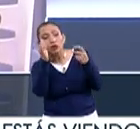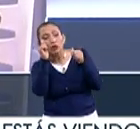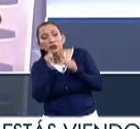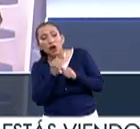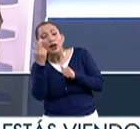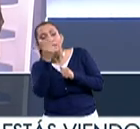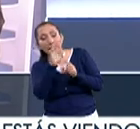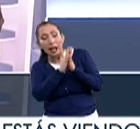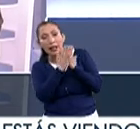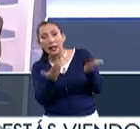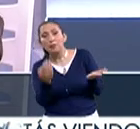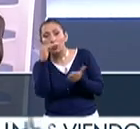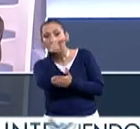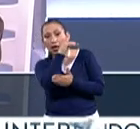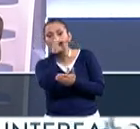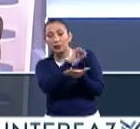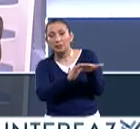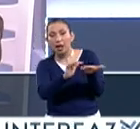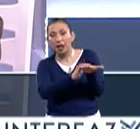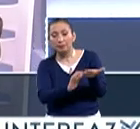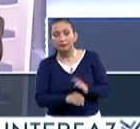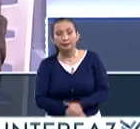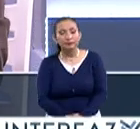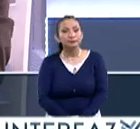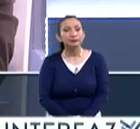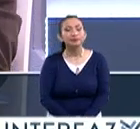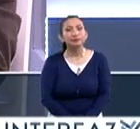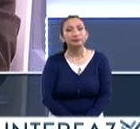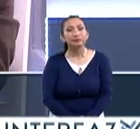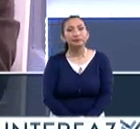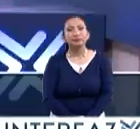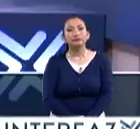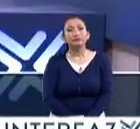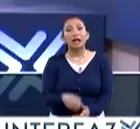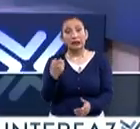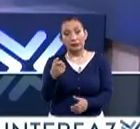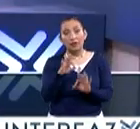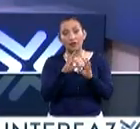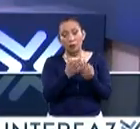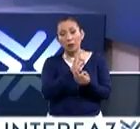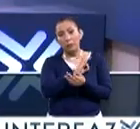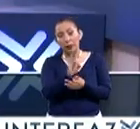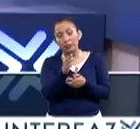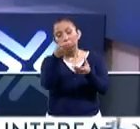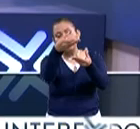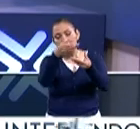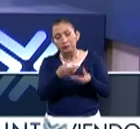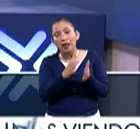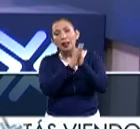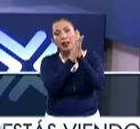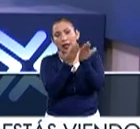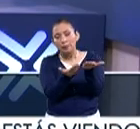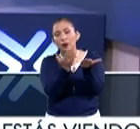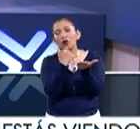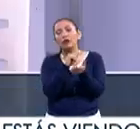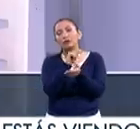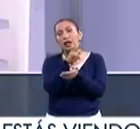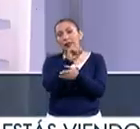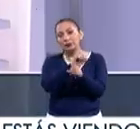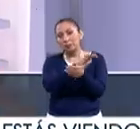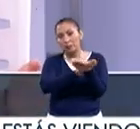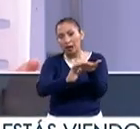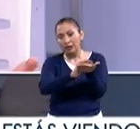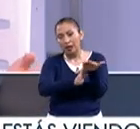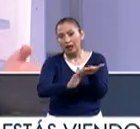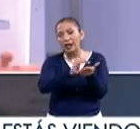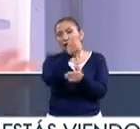que necesiten este tipo de materiales. Correcto. Pues así, esta es la forma de acceder a los libros de telesecundaria en braille